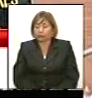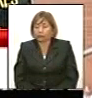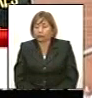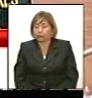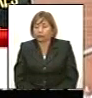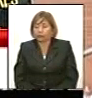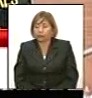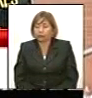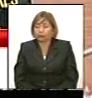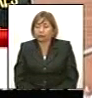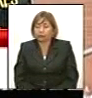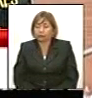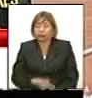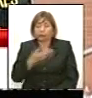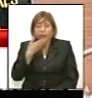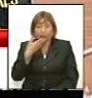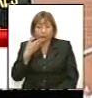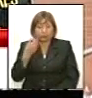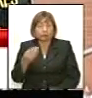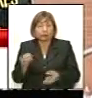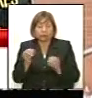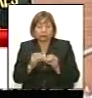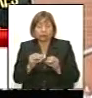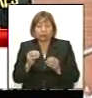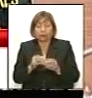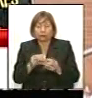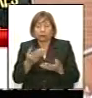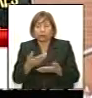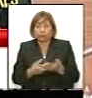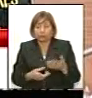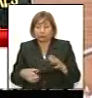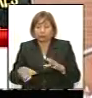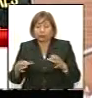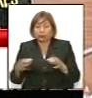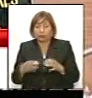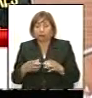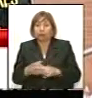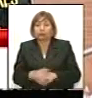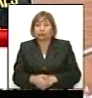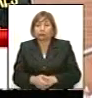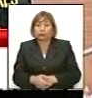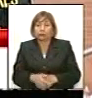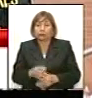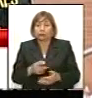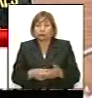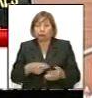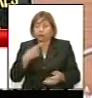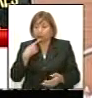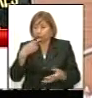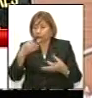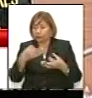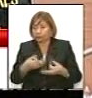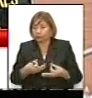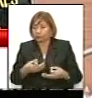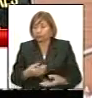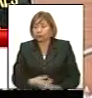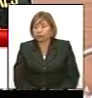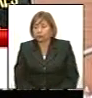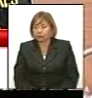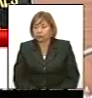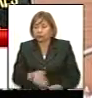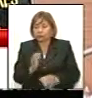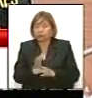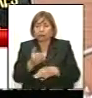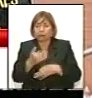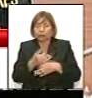creo que la mejor contribución que podemos hacer del Congreso es que esta investigación de verdad se lleve adelante en forma